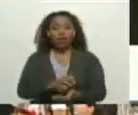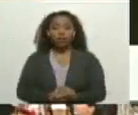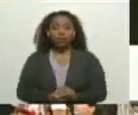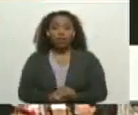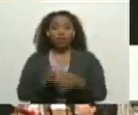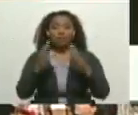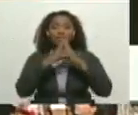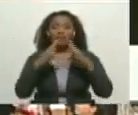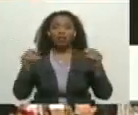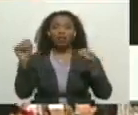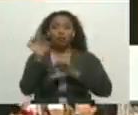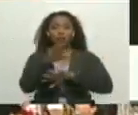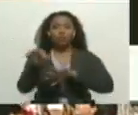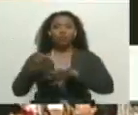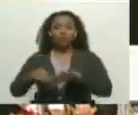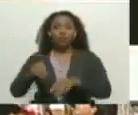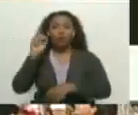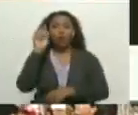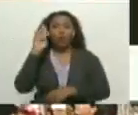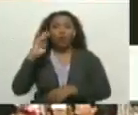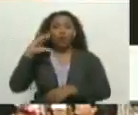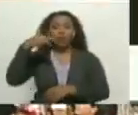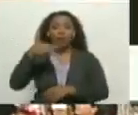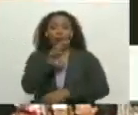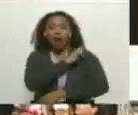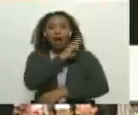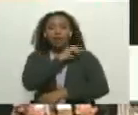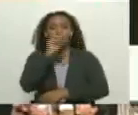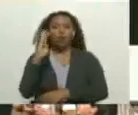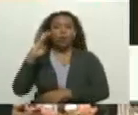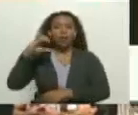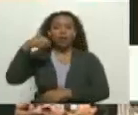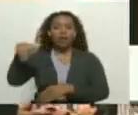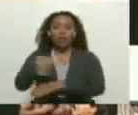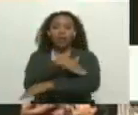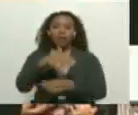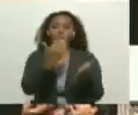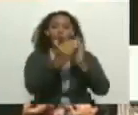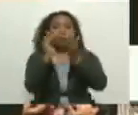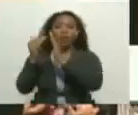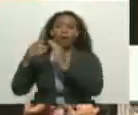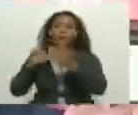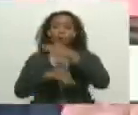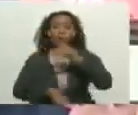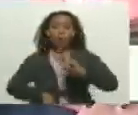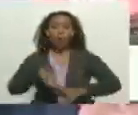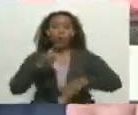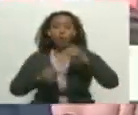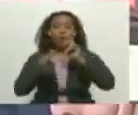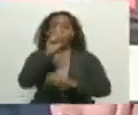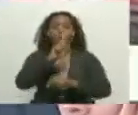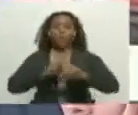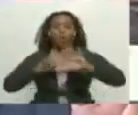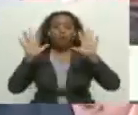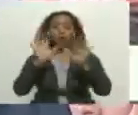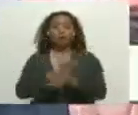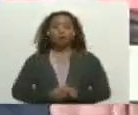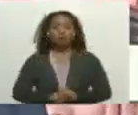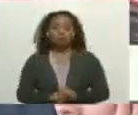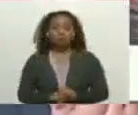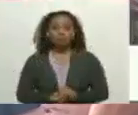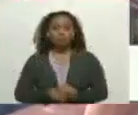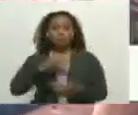todos los municipios, VCH, jefes VCH, equipos de VCH, de calle y de comunidad, vamos a construir un 1x10,